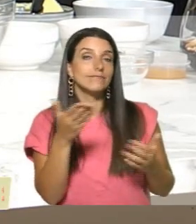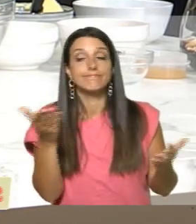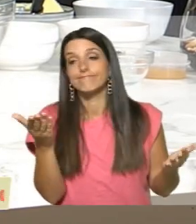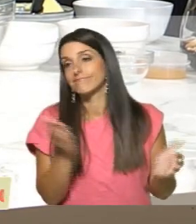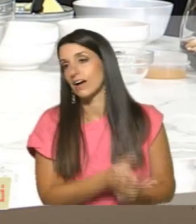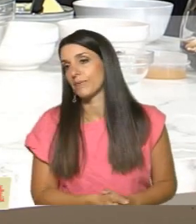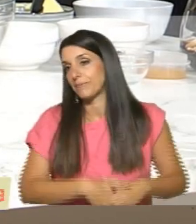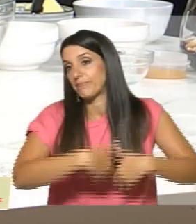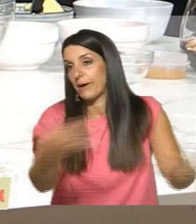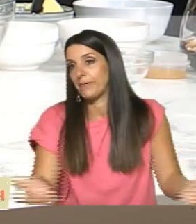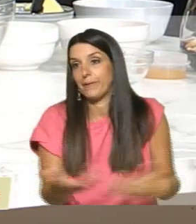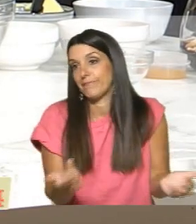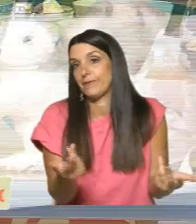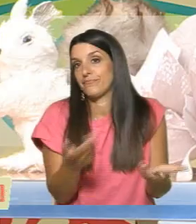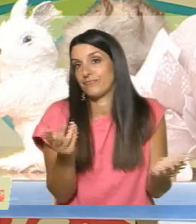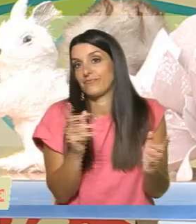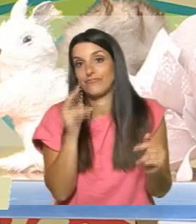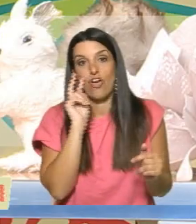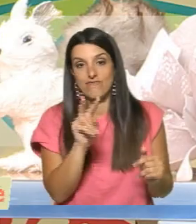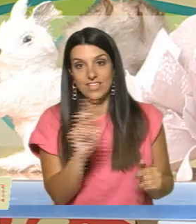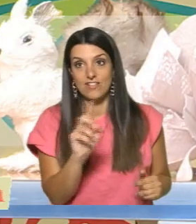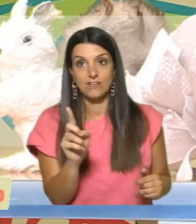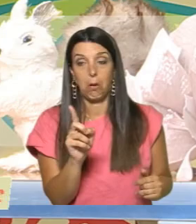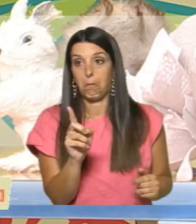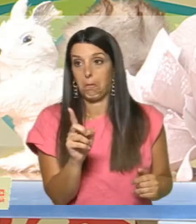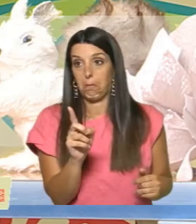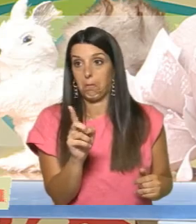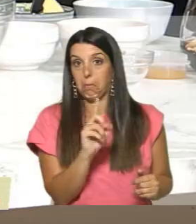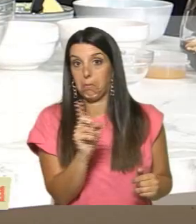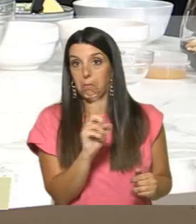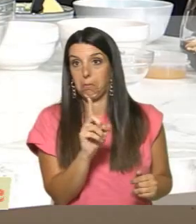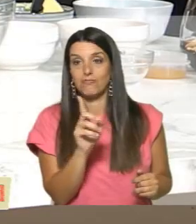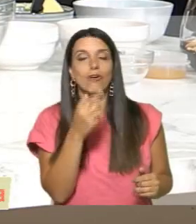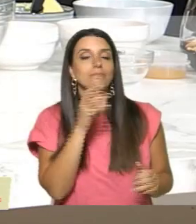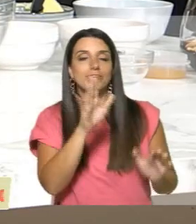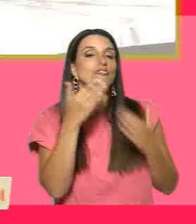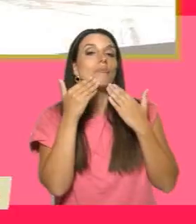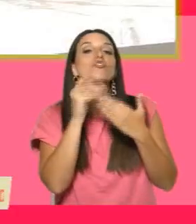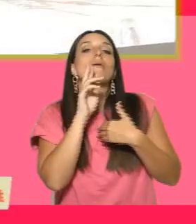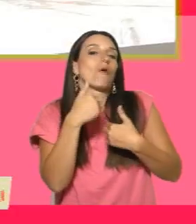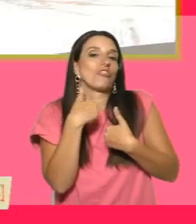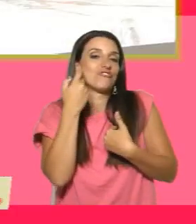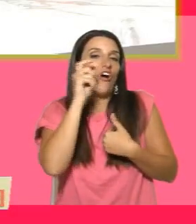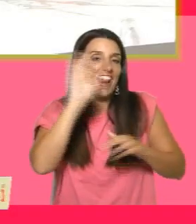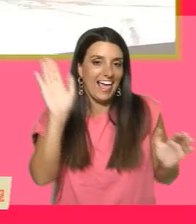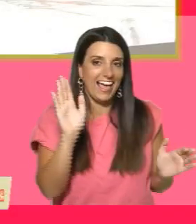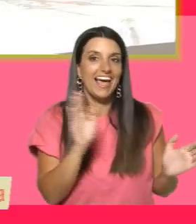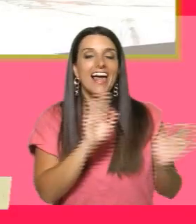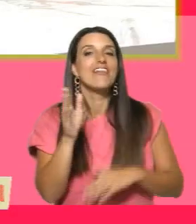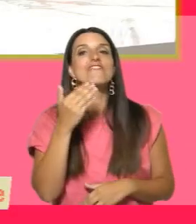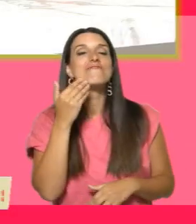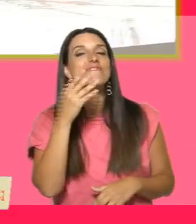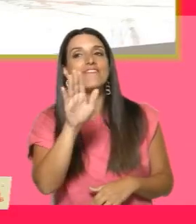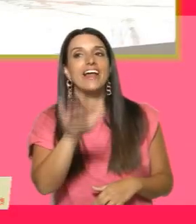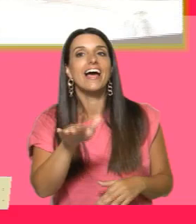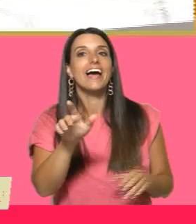realidad no la viste. No, yo no. ¿Ves? Claro. Pero bueno, pero yo... Está, yo me voy contestando sola. Pero la gente en casa y no por acá también, ejemplo,